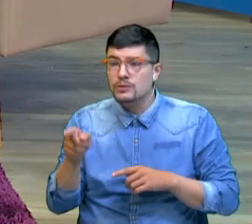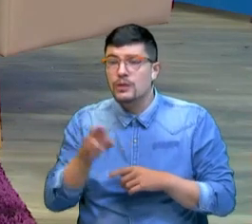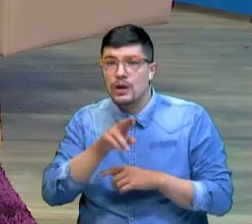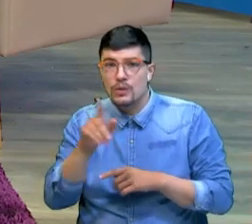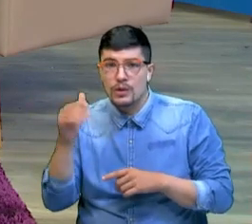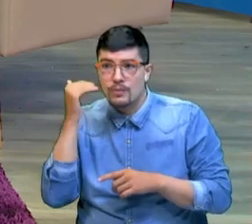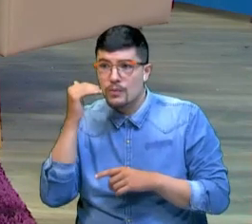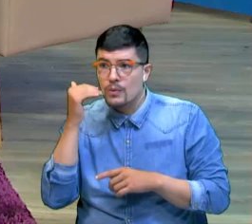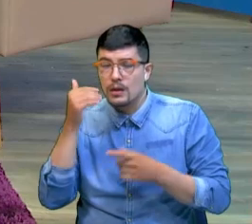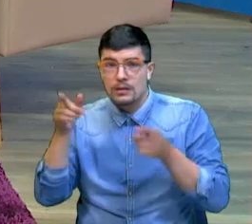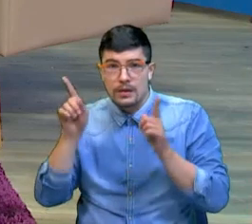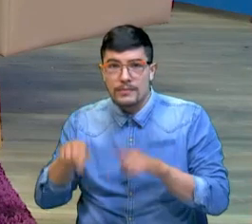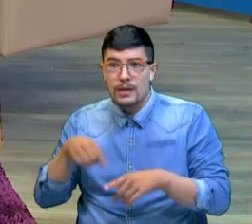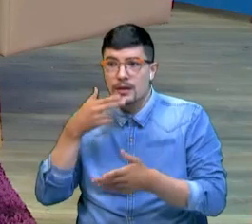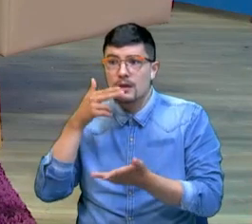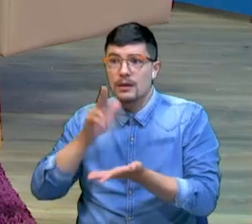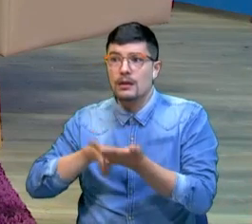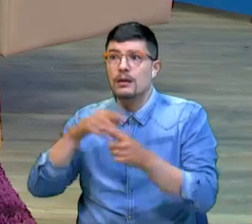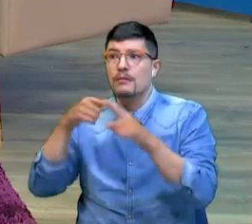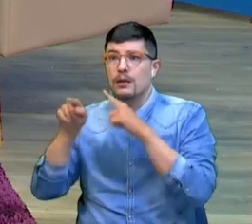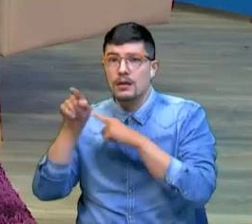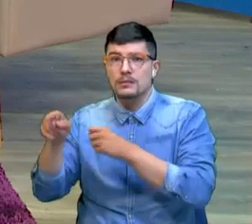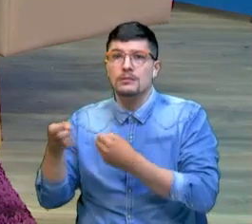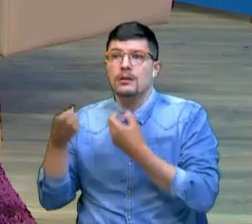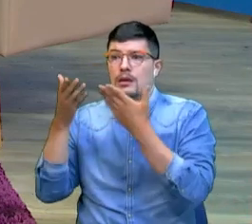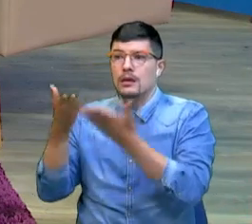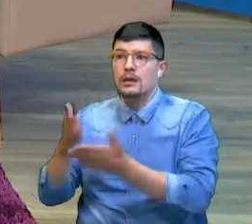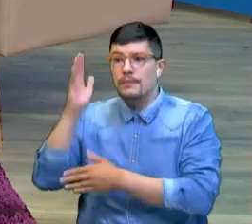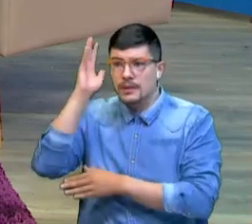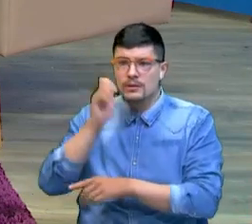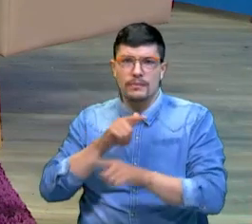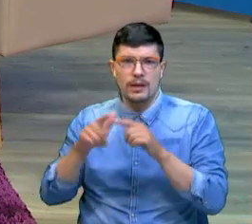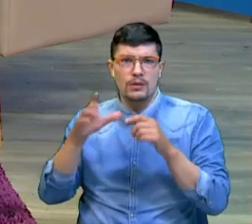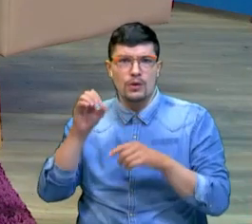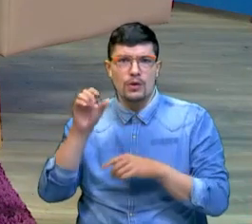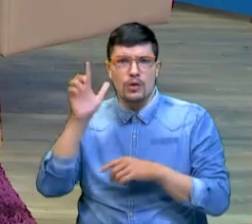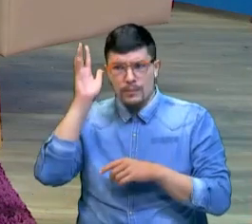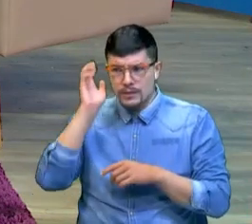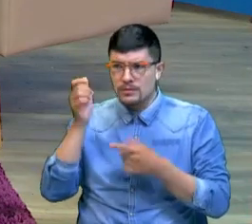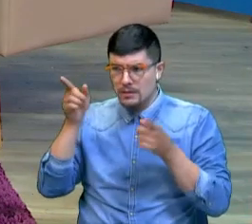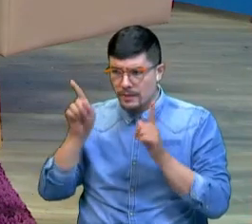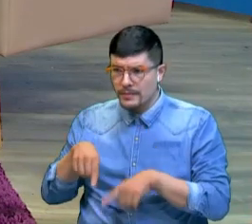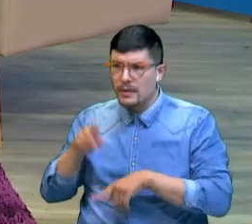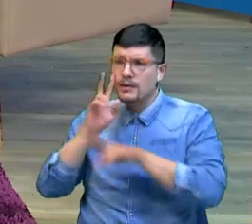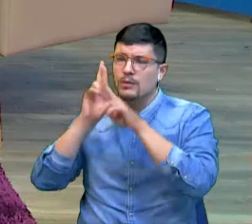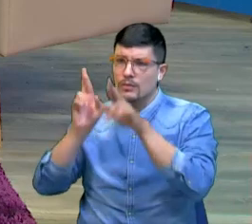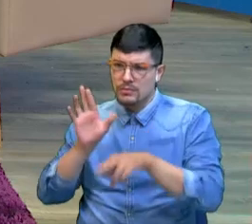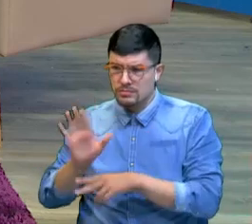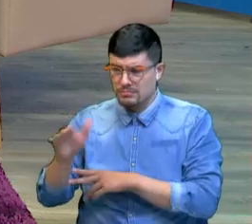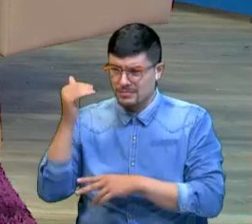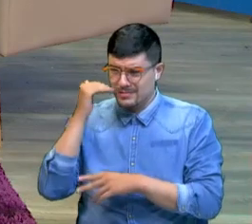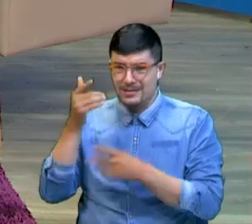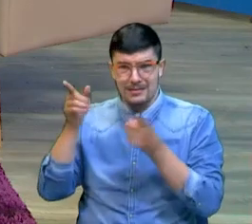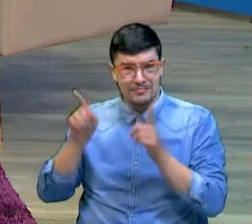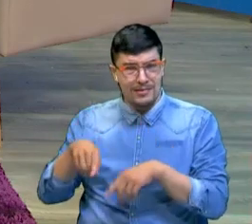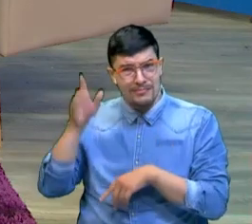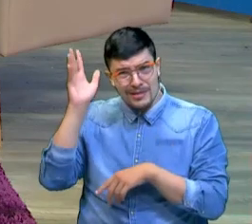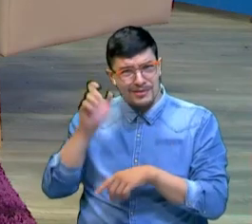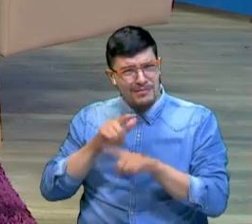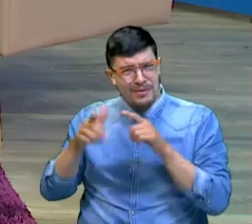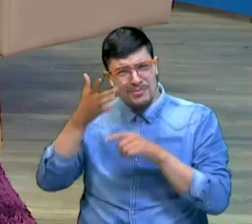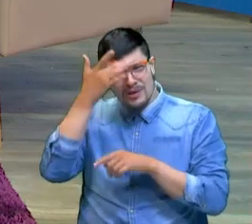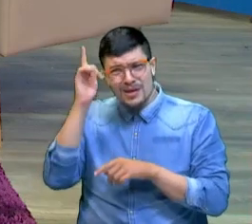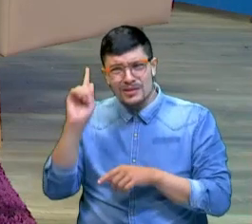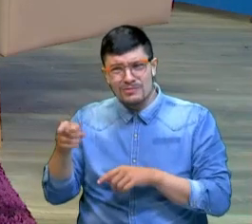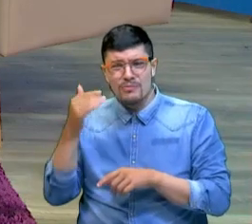también pasa papeles para que a ella le llegue la pensión, y Colpensiones falla también a favor de ella, ¿sí? Y